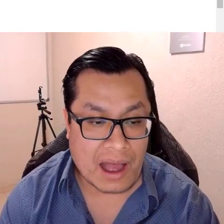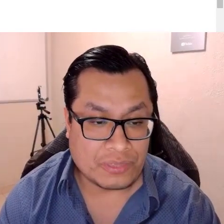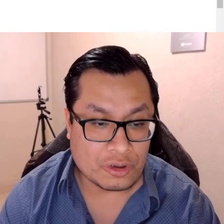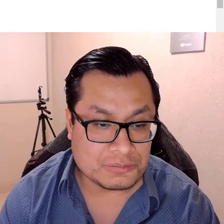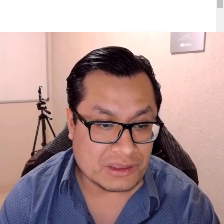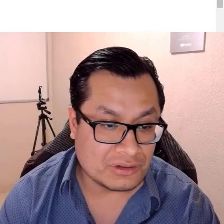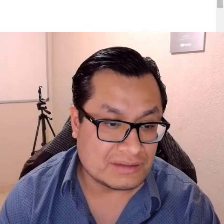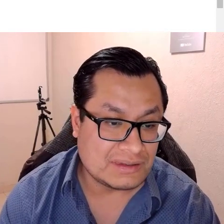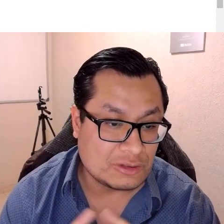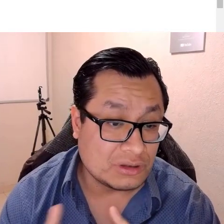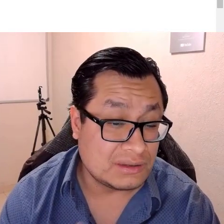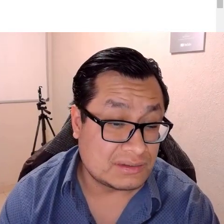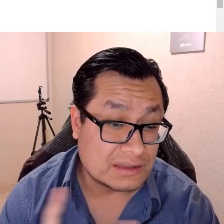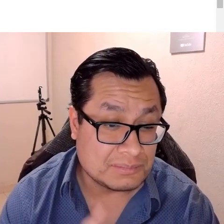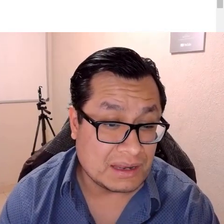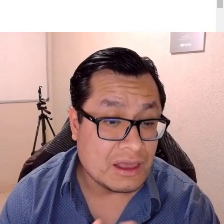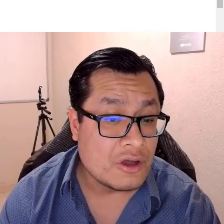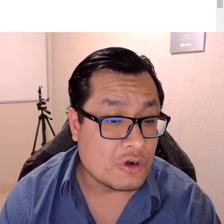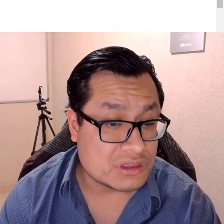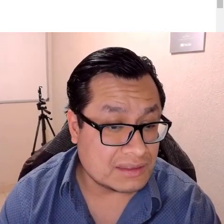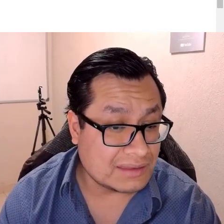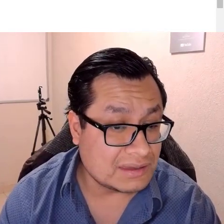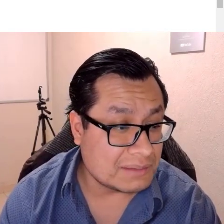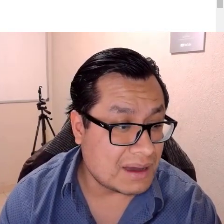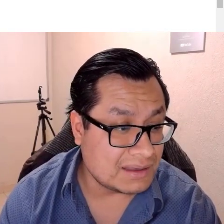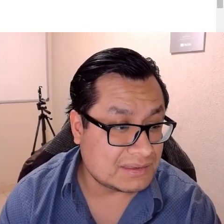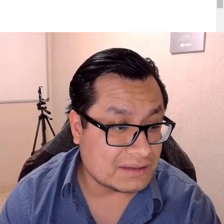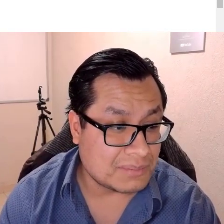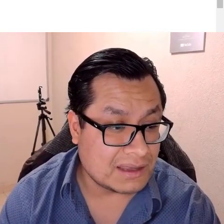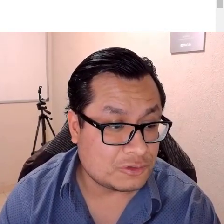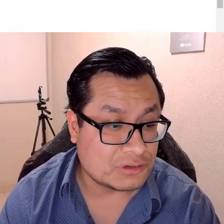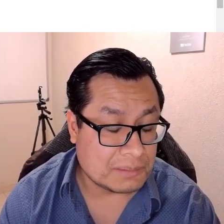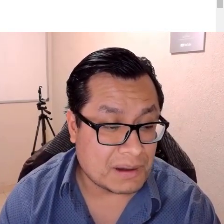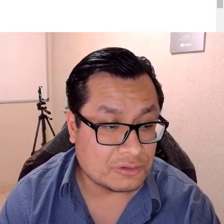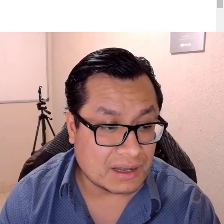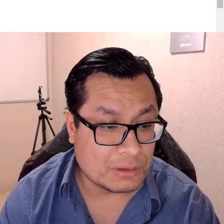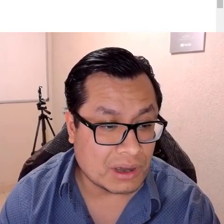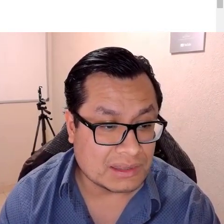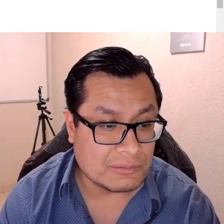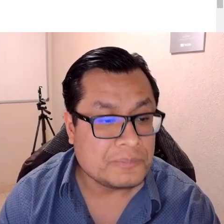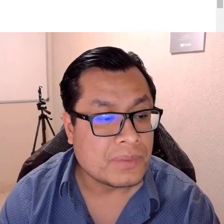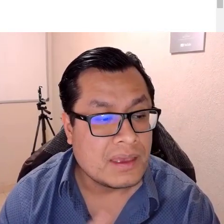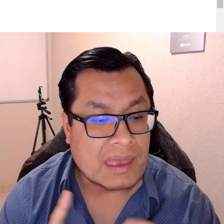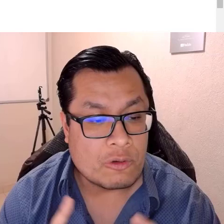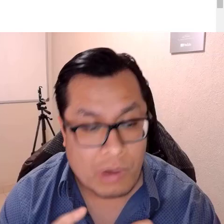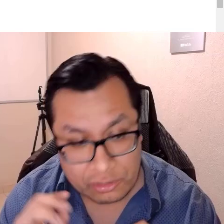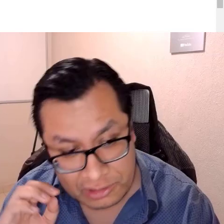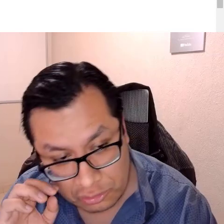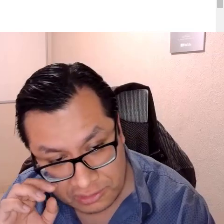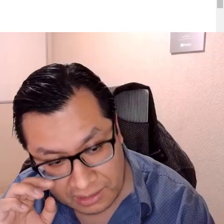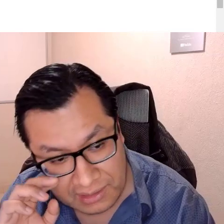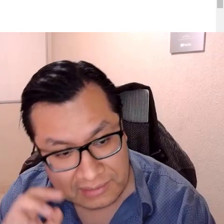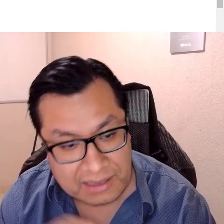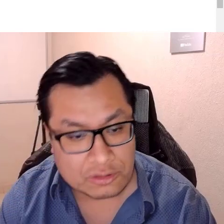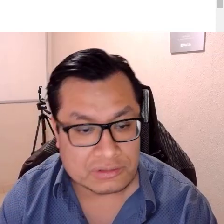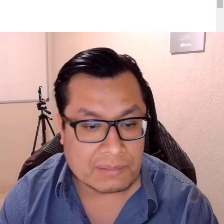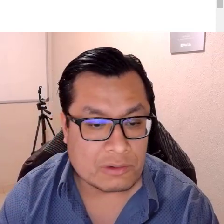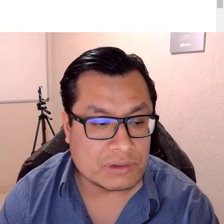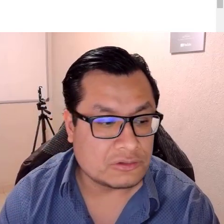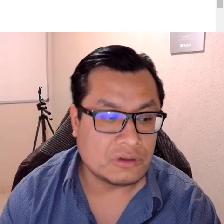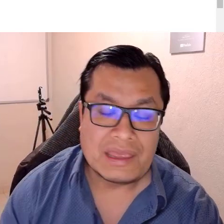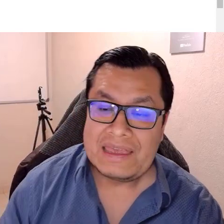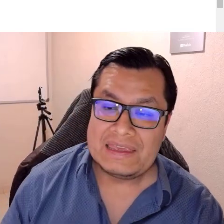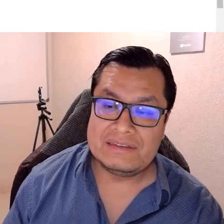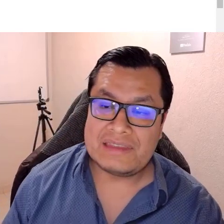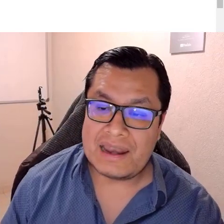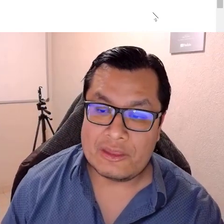vacunó a 2 millones 116 mil 87 maestras, maestros y personal educativo en 430 centros de